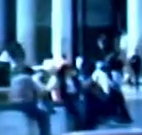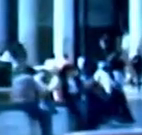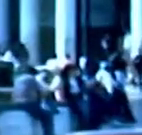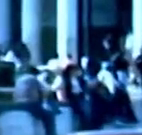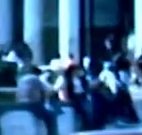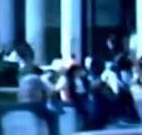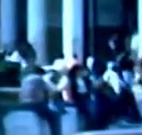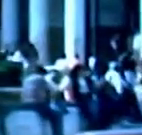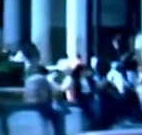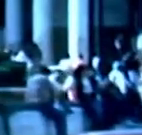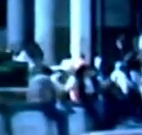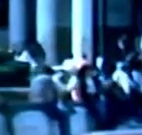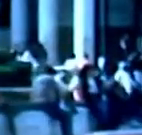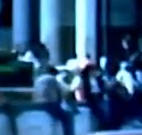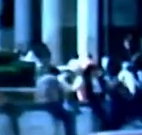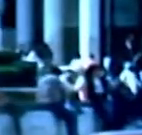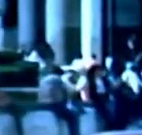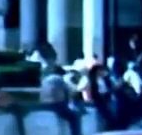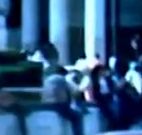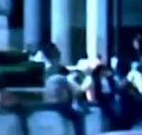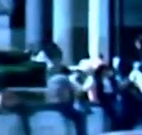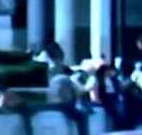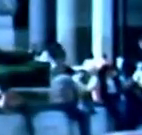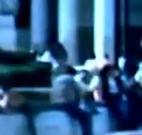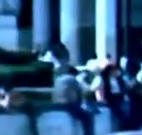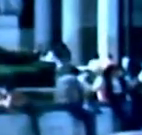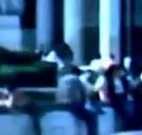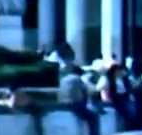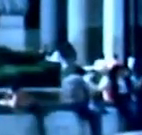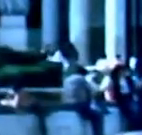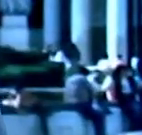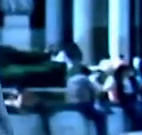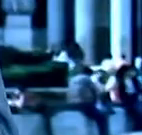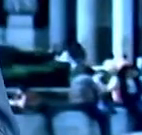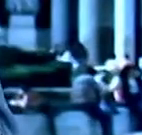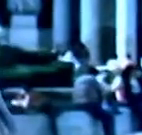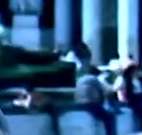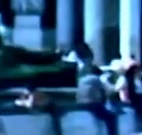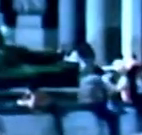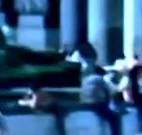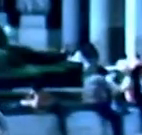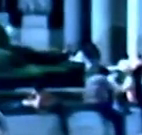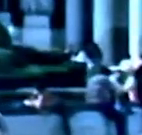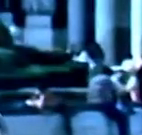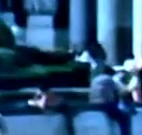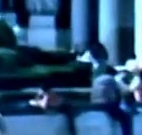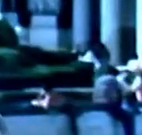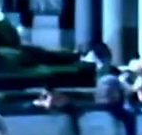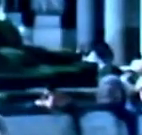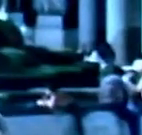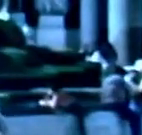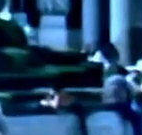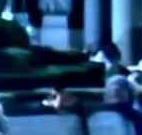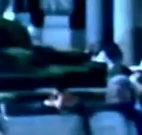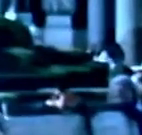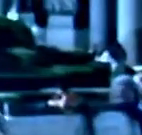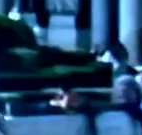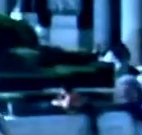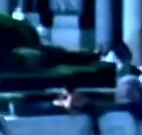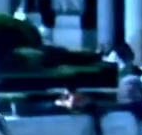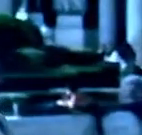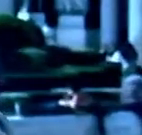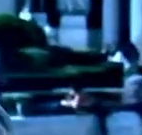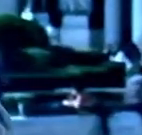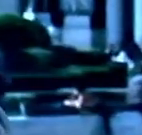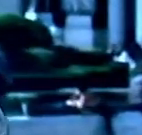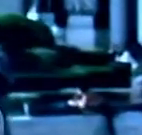Y el líder del régimen de Venezuela, Nicolás Maduro, también expresó su apoyo al expresidente de Perú, Pedro